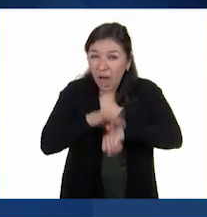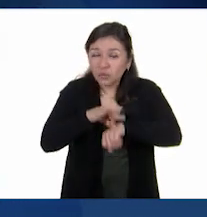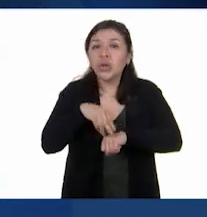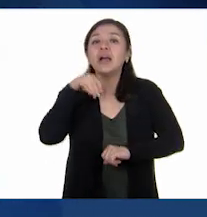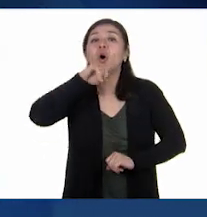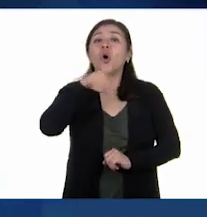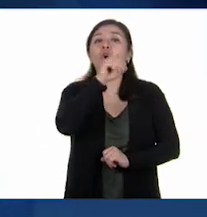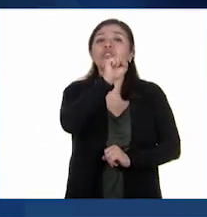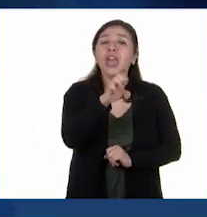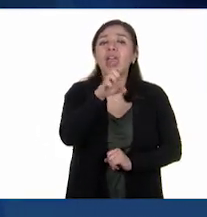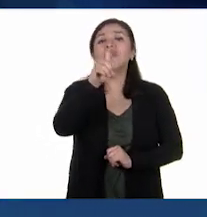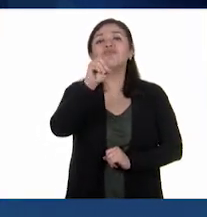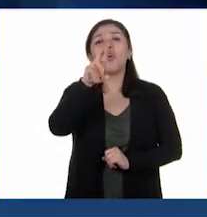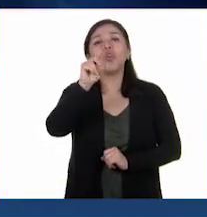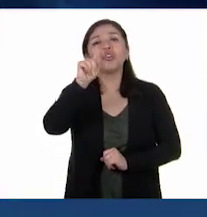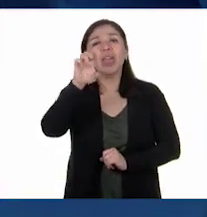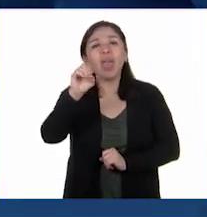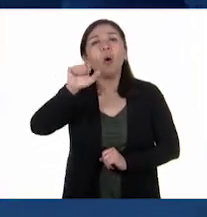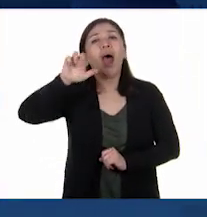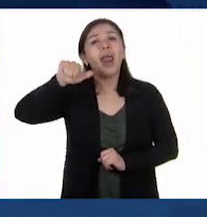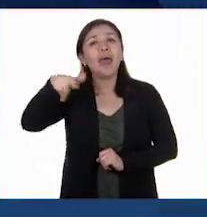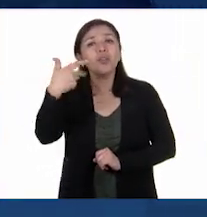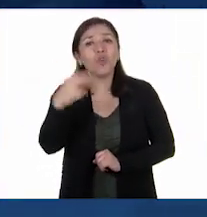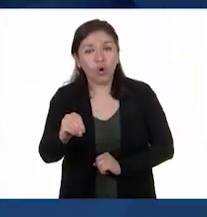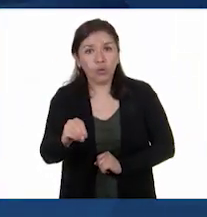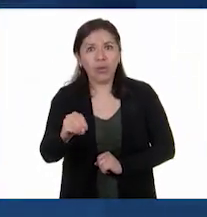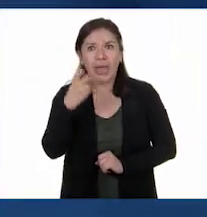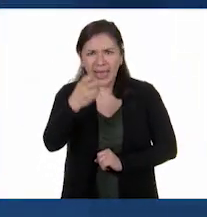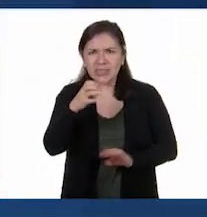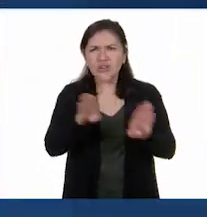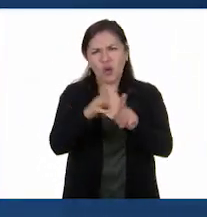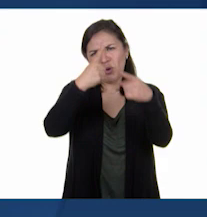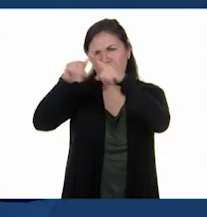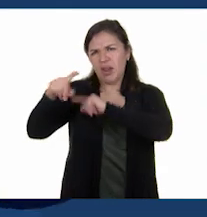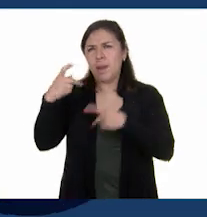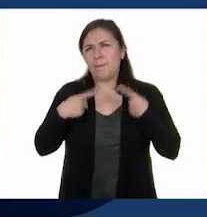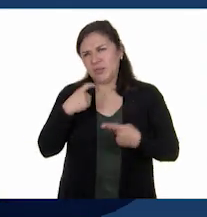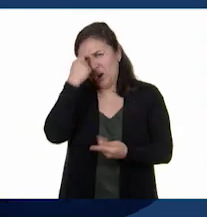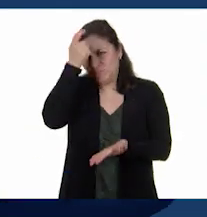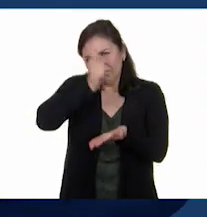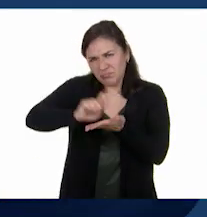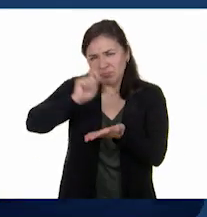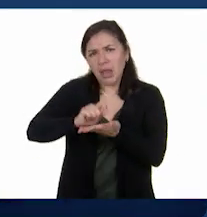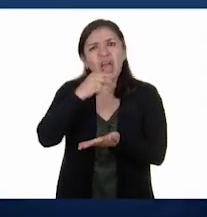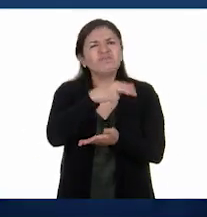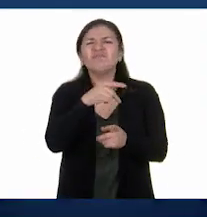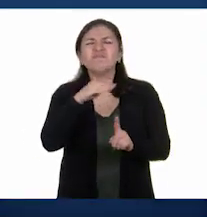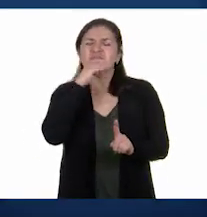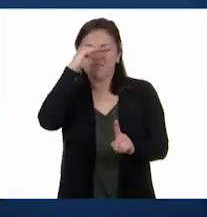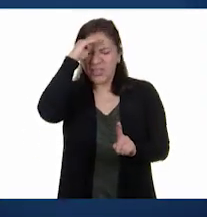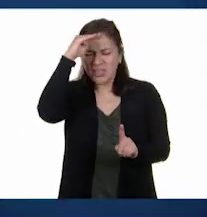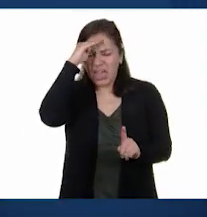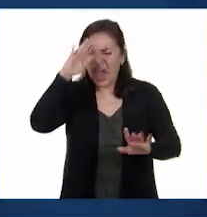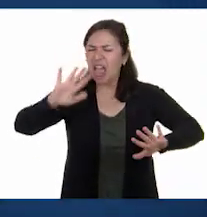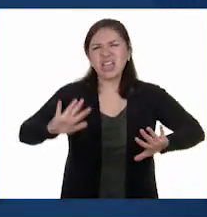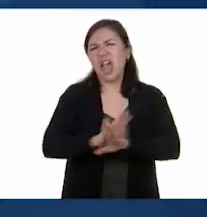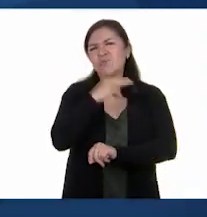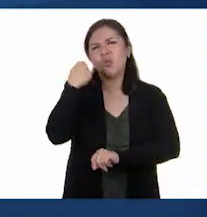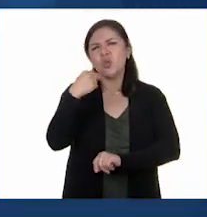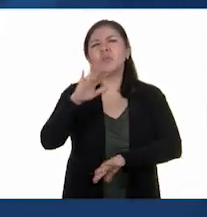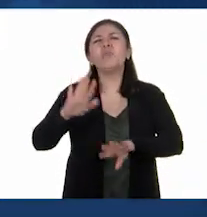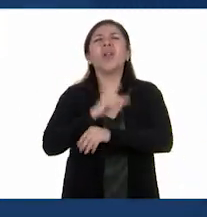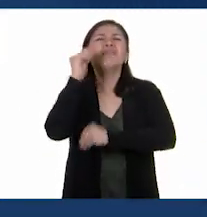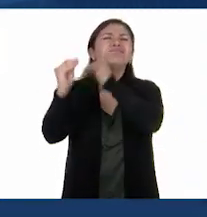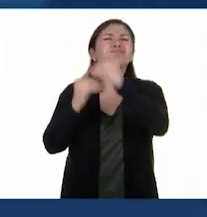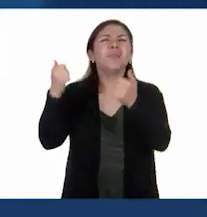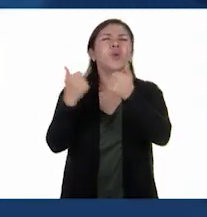José Doroteo Arango Arámbula, quien, de acuerdo con distintos autores, se lo cambió luego de tener problemas con la justicia.